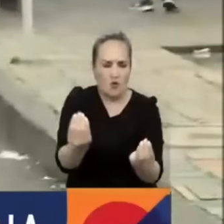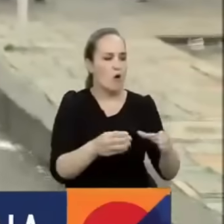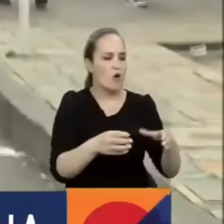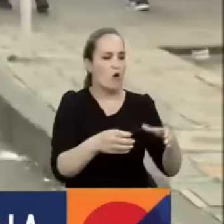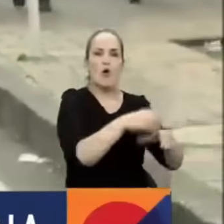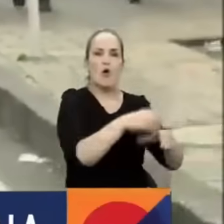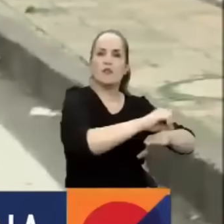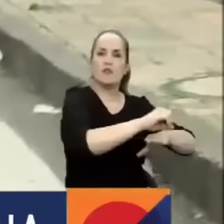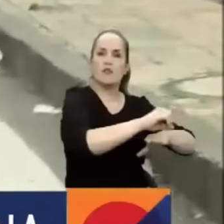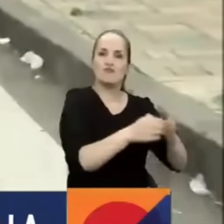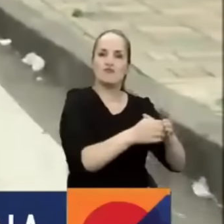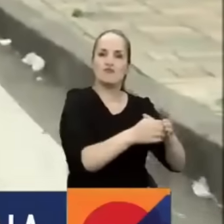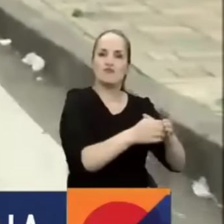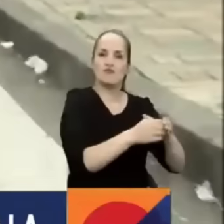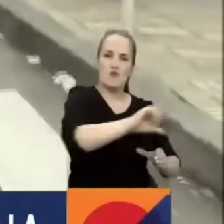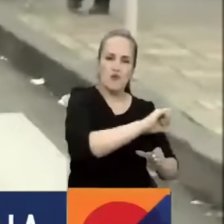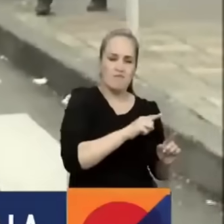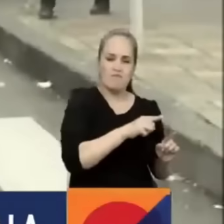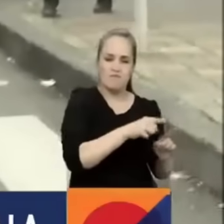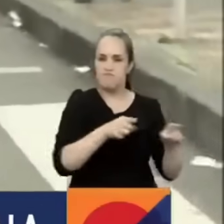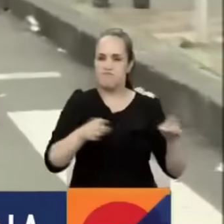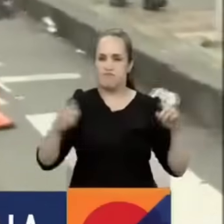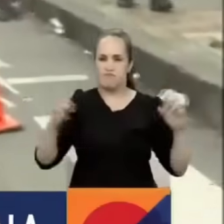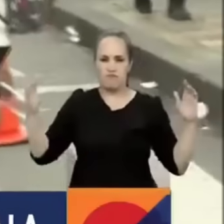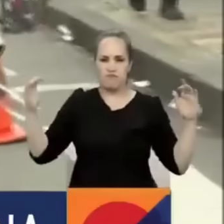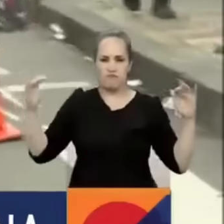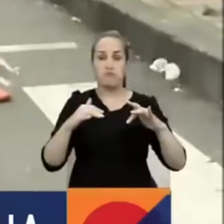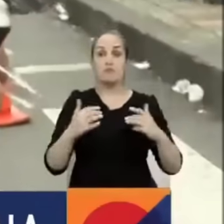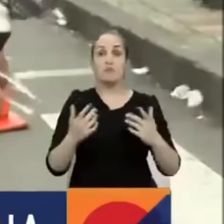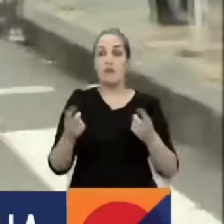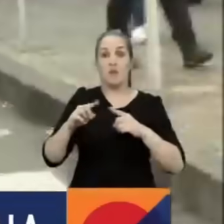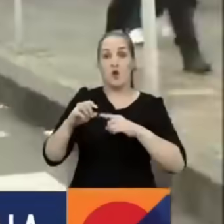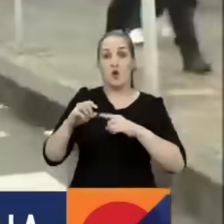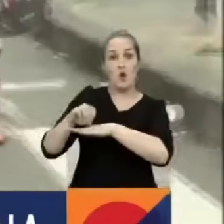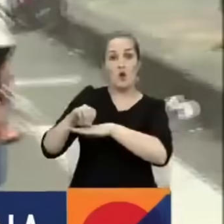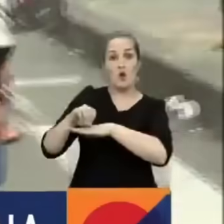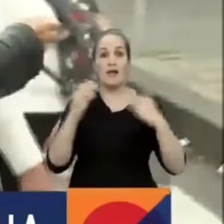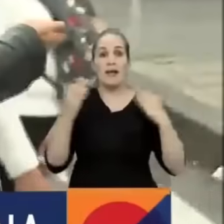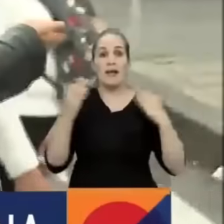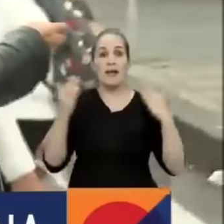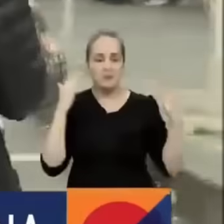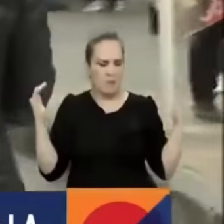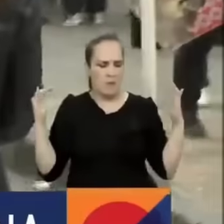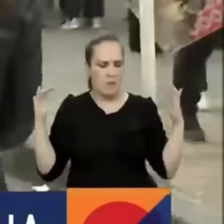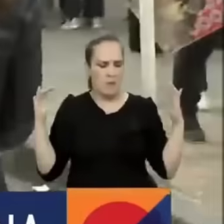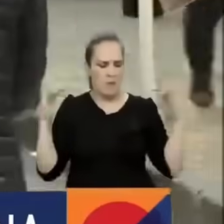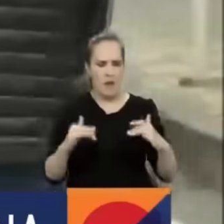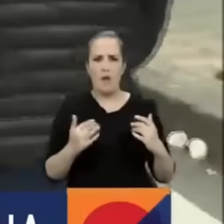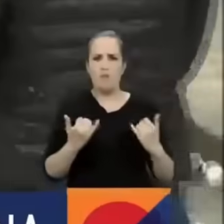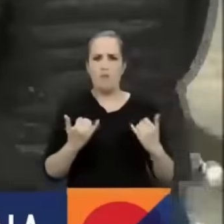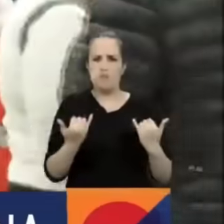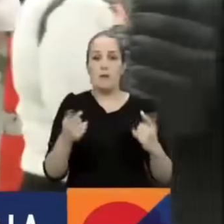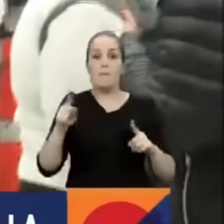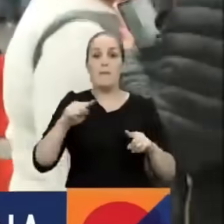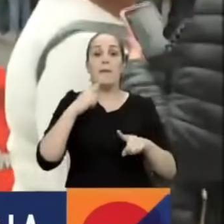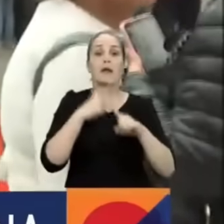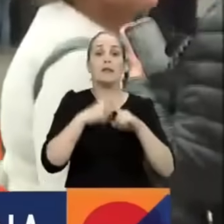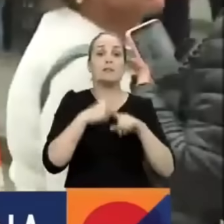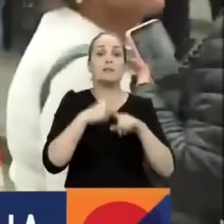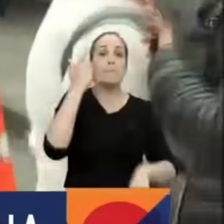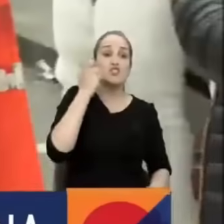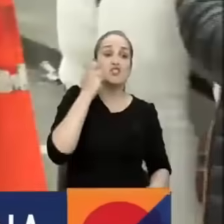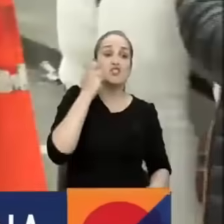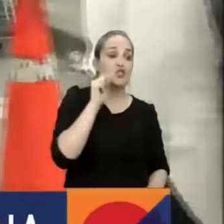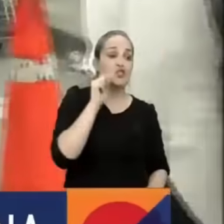mujeres. Hemos tenido una presencia importante de organizaciones campesinas, de pensionados también.